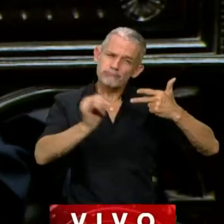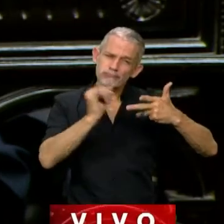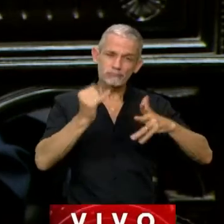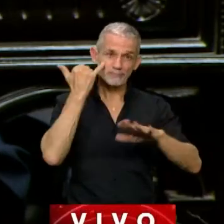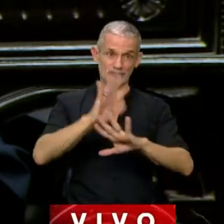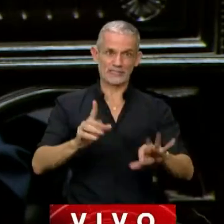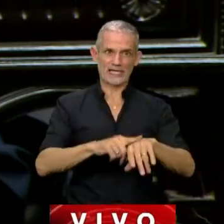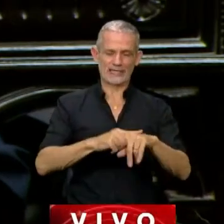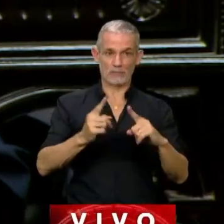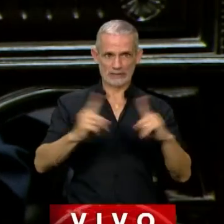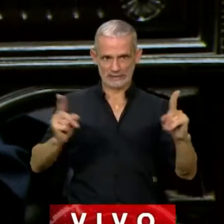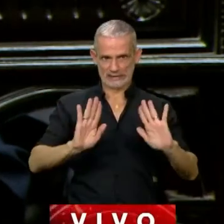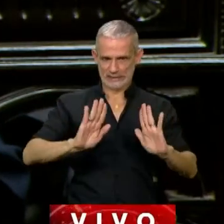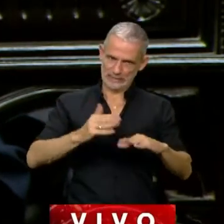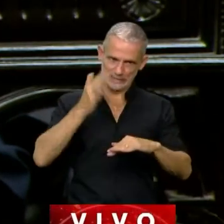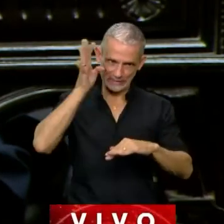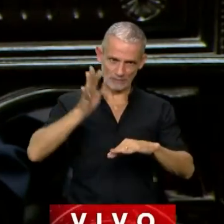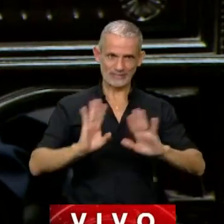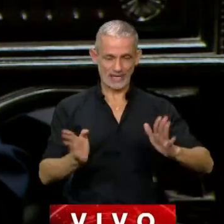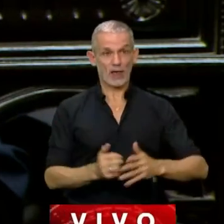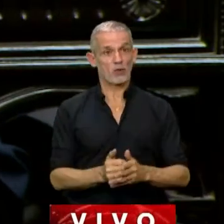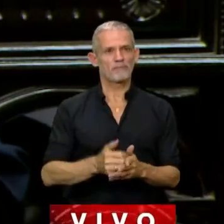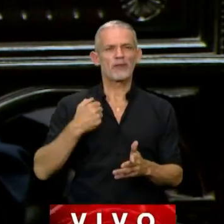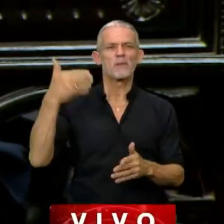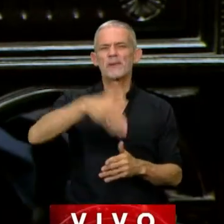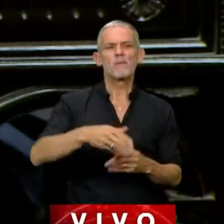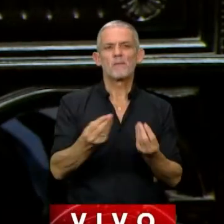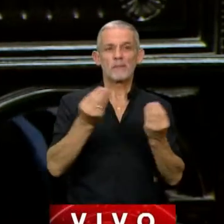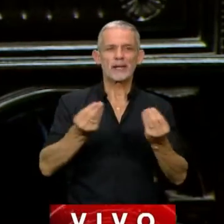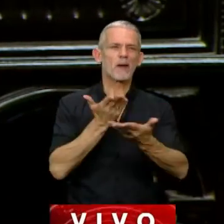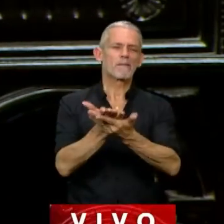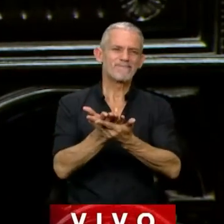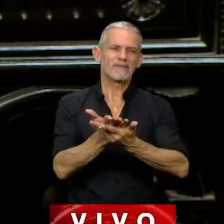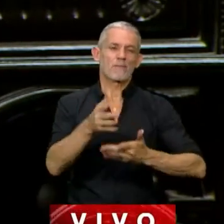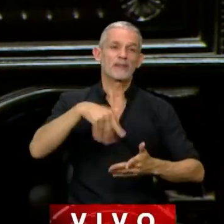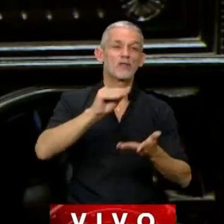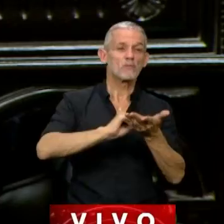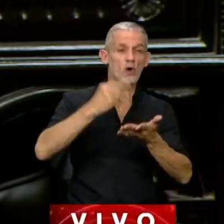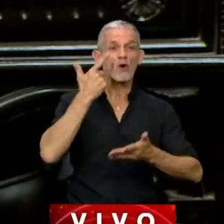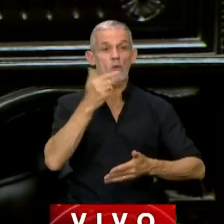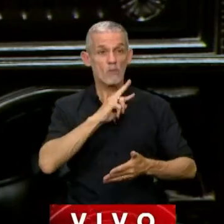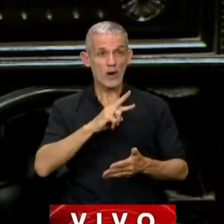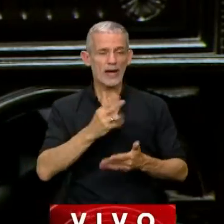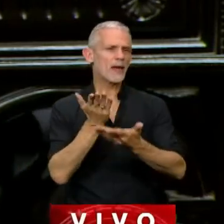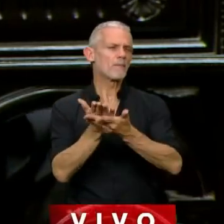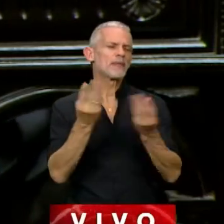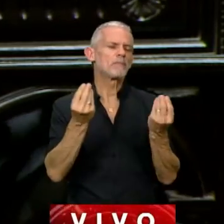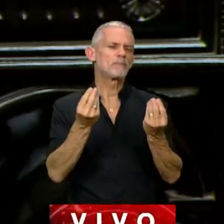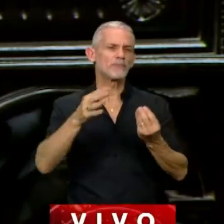que ya creo que me excedí en el tiempo, venimos a solicitar a diputados y diputadas